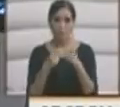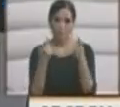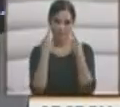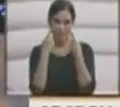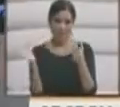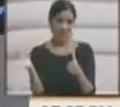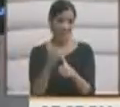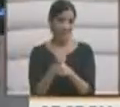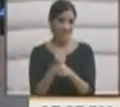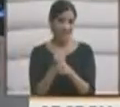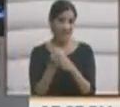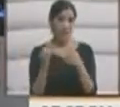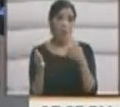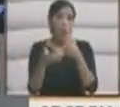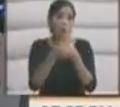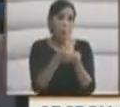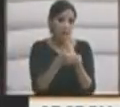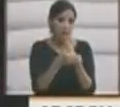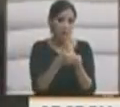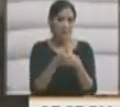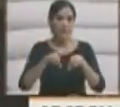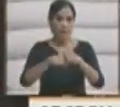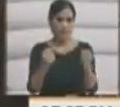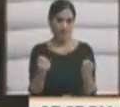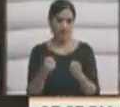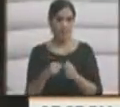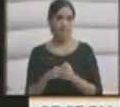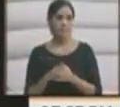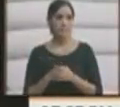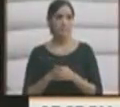encontraron escondido detrás de la panadería.